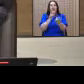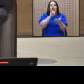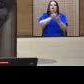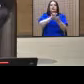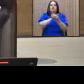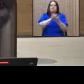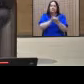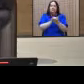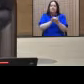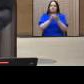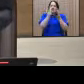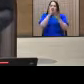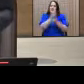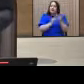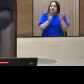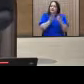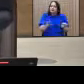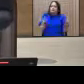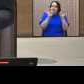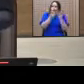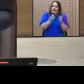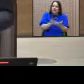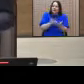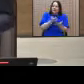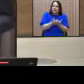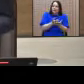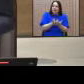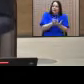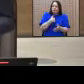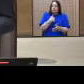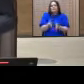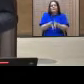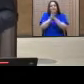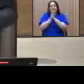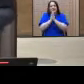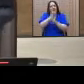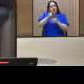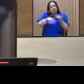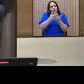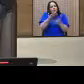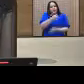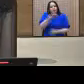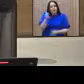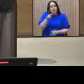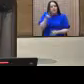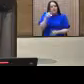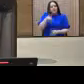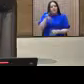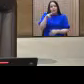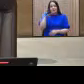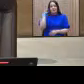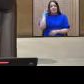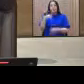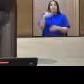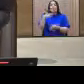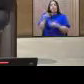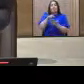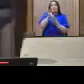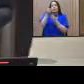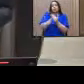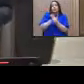motorcito importante de la economía. Yo les pediría a todos ustedes, compañeros y compañeras, que cuando ese proyecto llegue